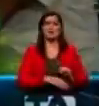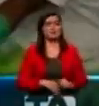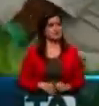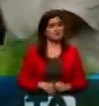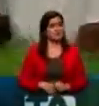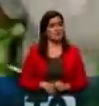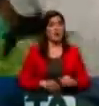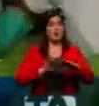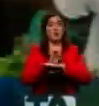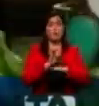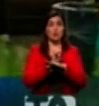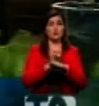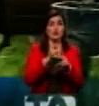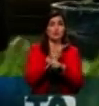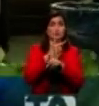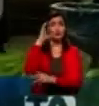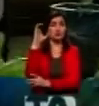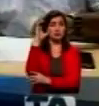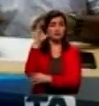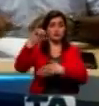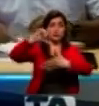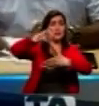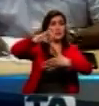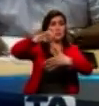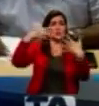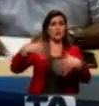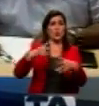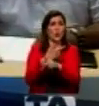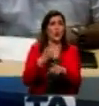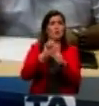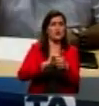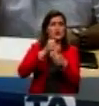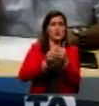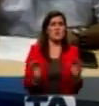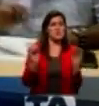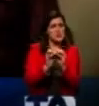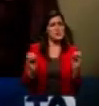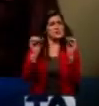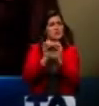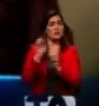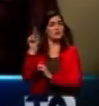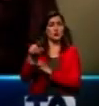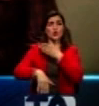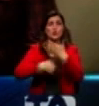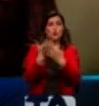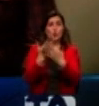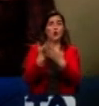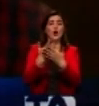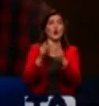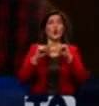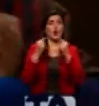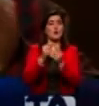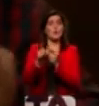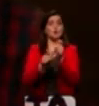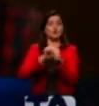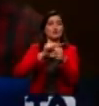en el mercado ecuatoriano, colombiano y en Centroamérica, el pedido de los representantes del sector bananero al gobierno nacional es uno solo.